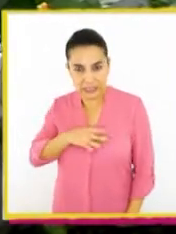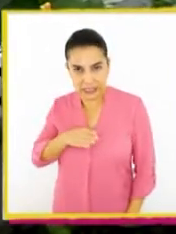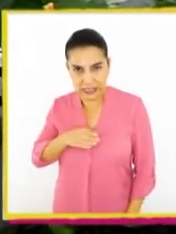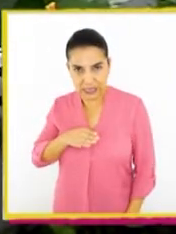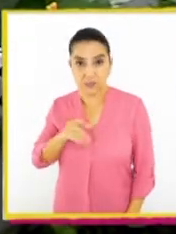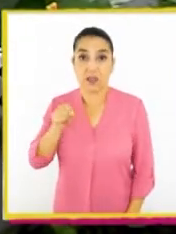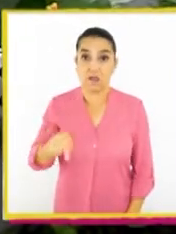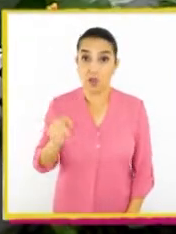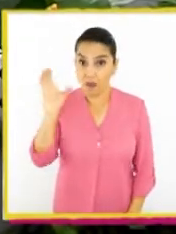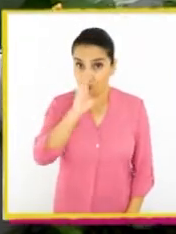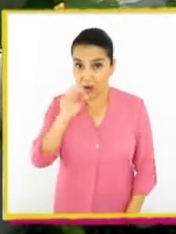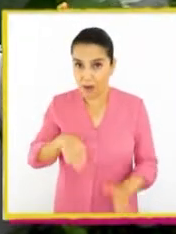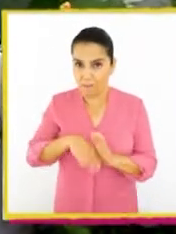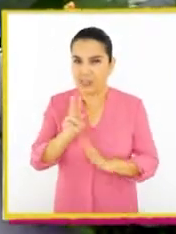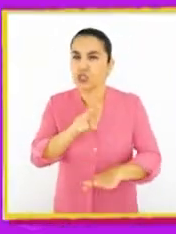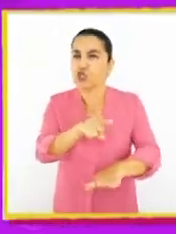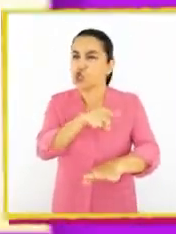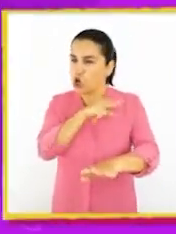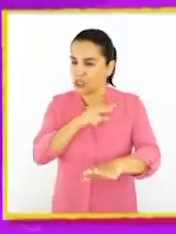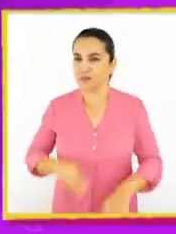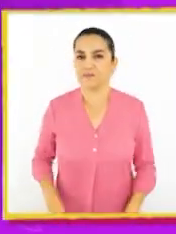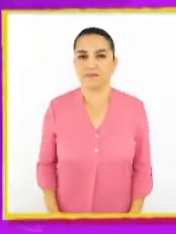a buscar un poco más. Partamos por la zona norte.